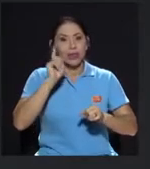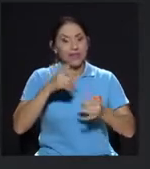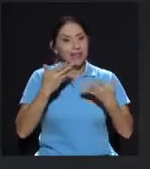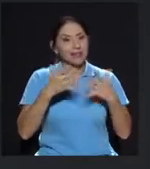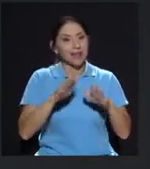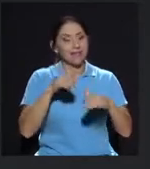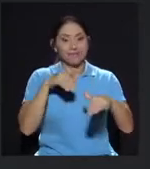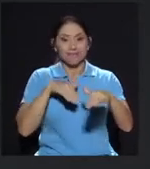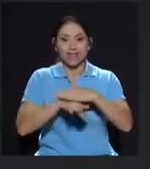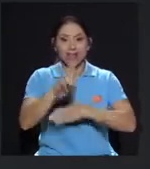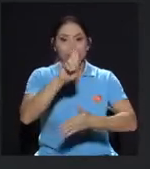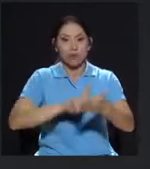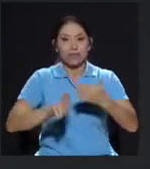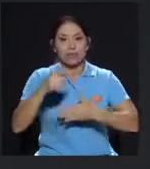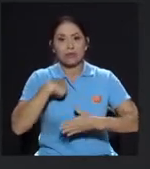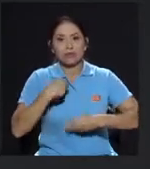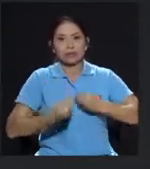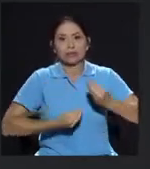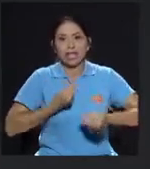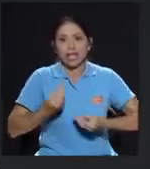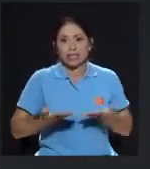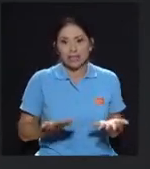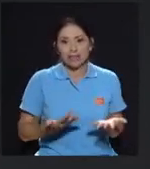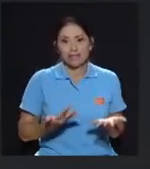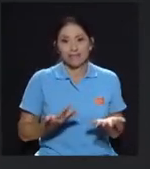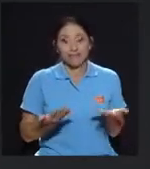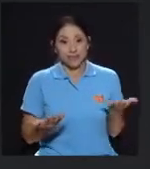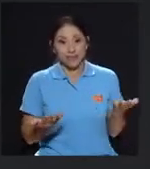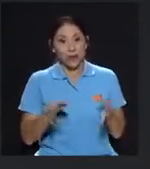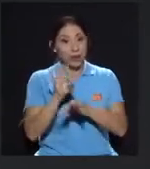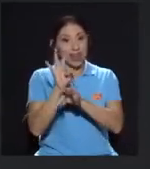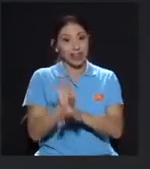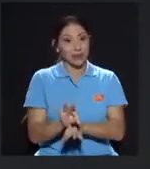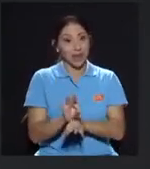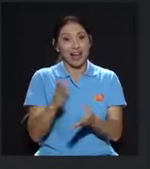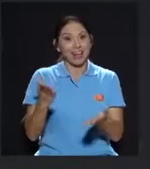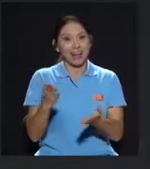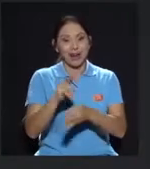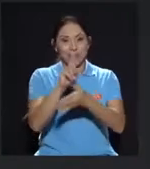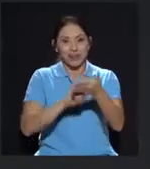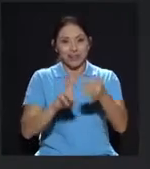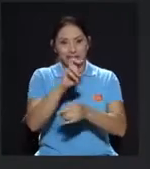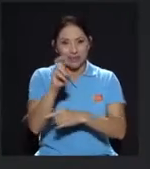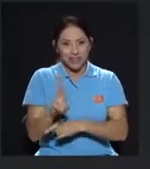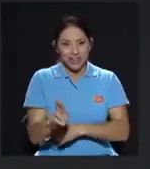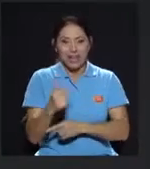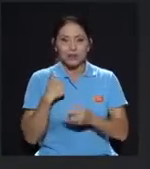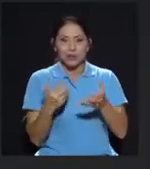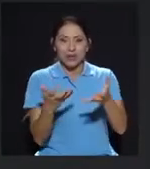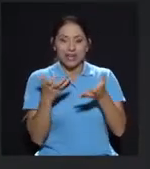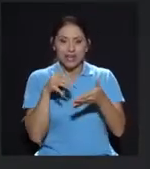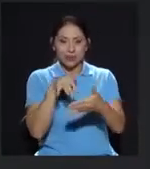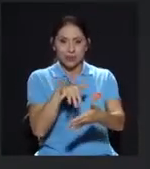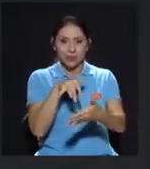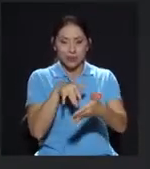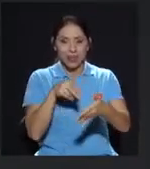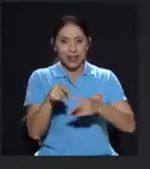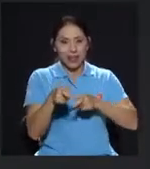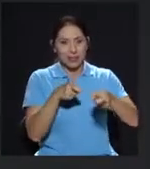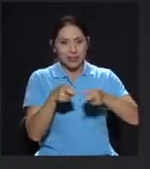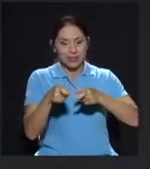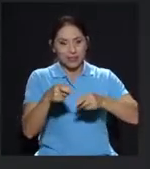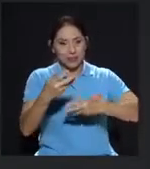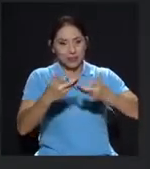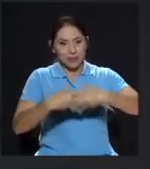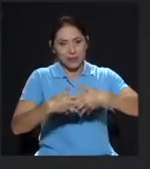universidad bueno que hacía si me traiciona de la universidad de costa rica yo quería estudiar administración de empresas probablemente